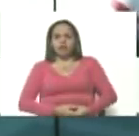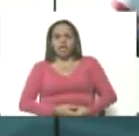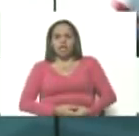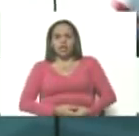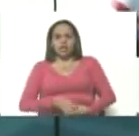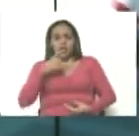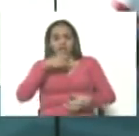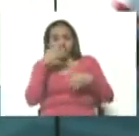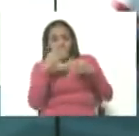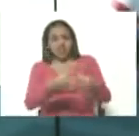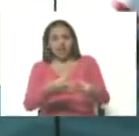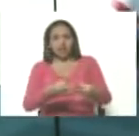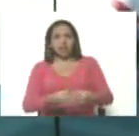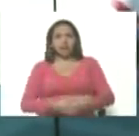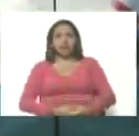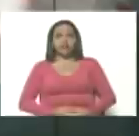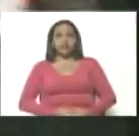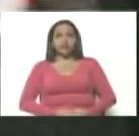realmente